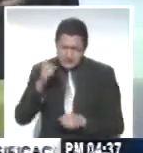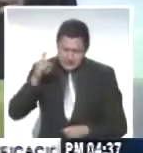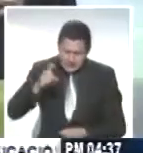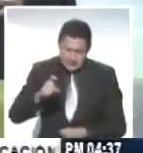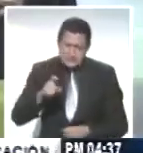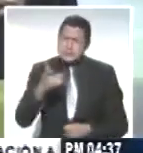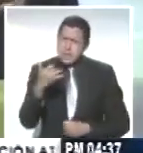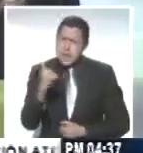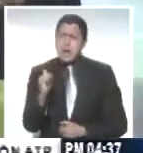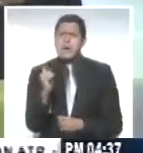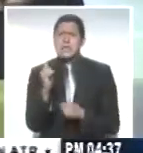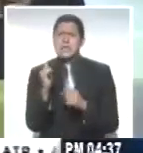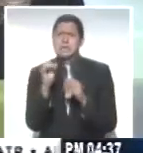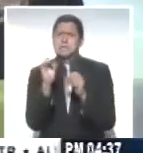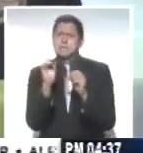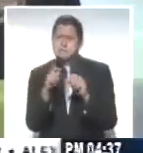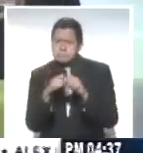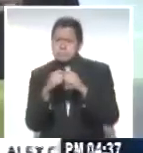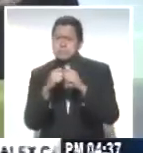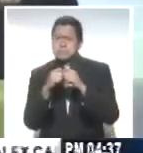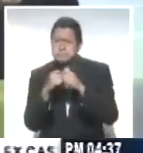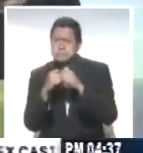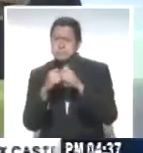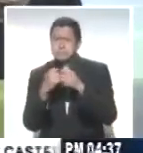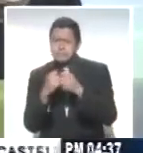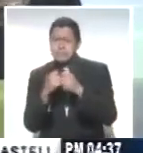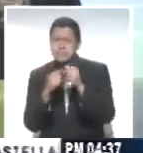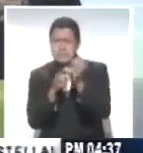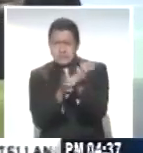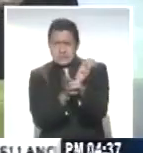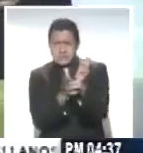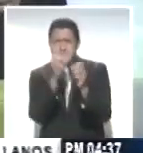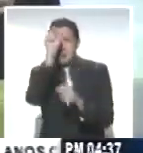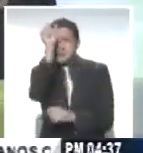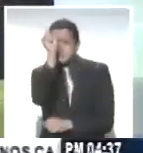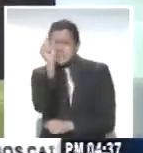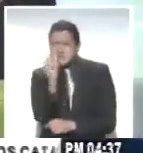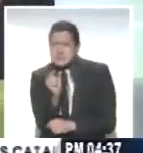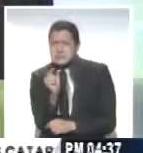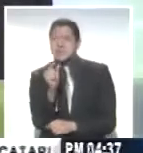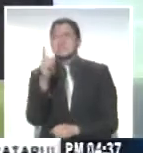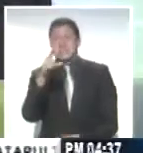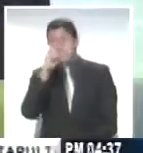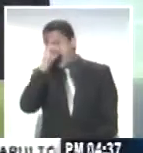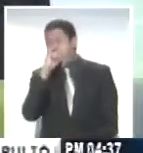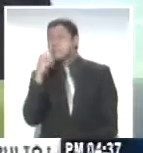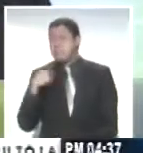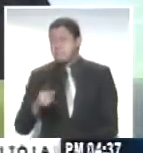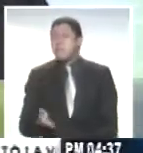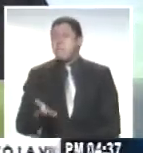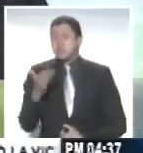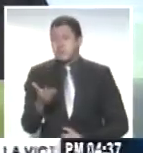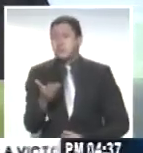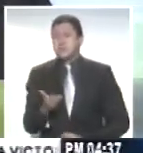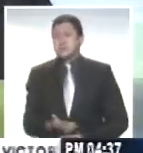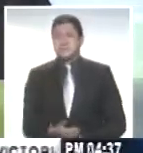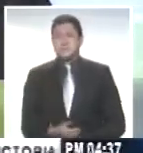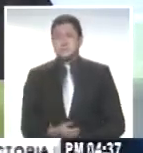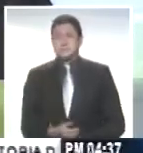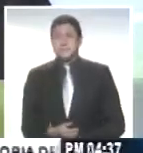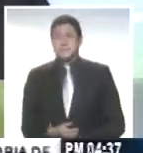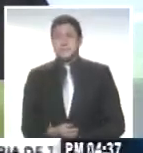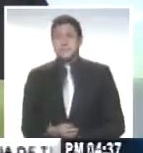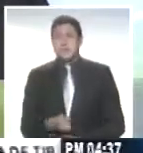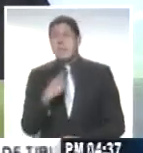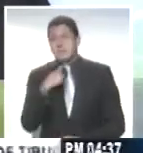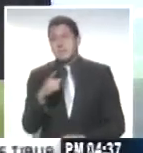se van produciendo microtraumatismos a nivel de estas vértebras, además que la edad también influye, donde se van produciendo lo que nosotros